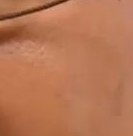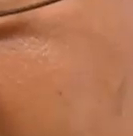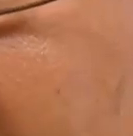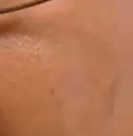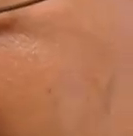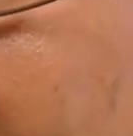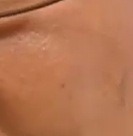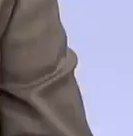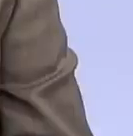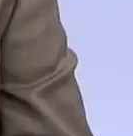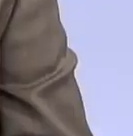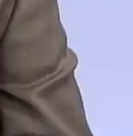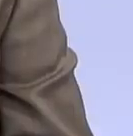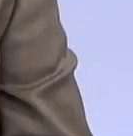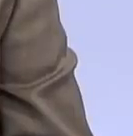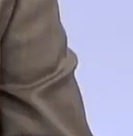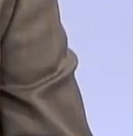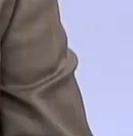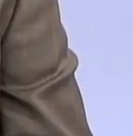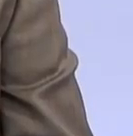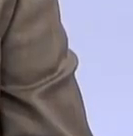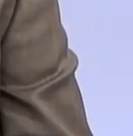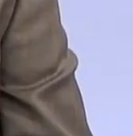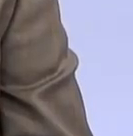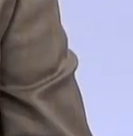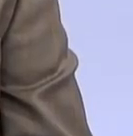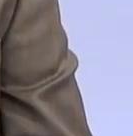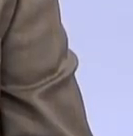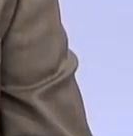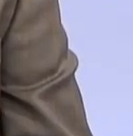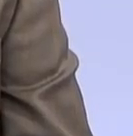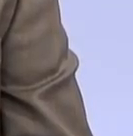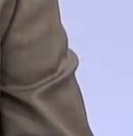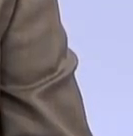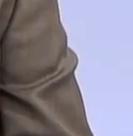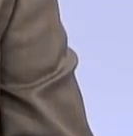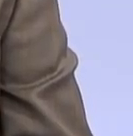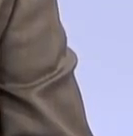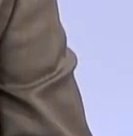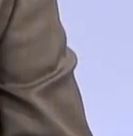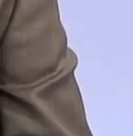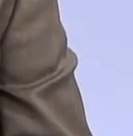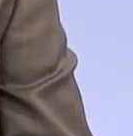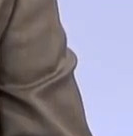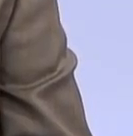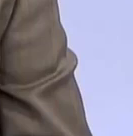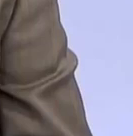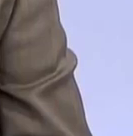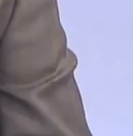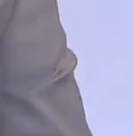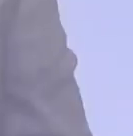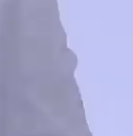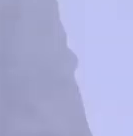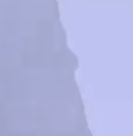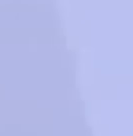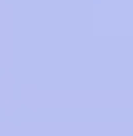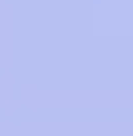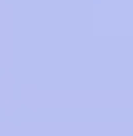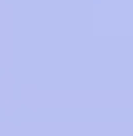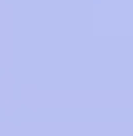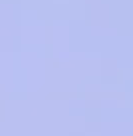descubrieron precisamente por los depósitos de los paraísos fiscales en que se guardan los dineros mal